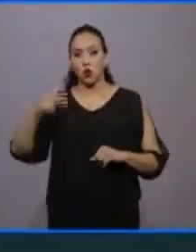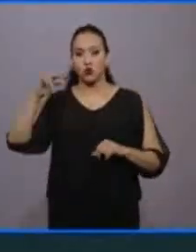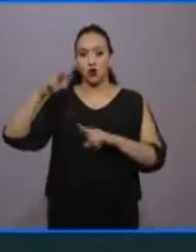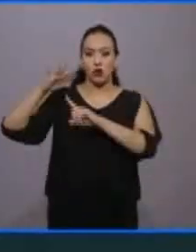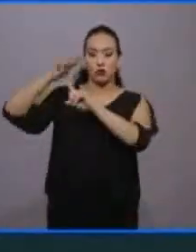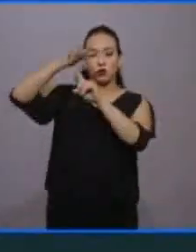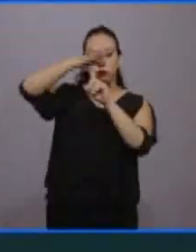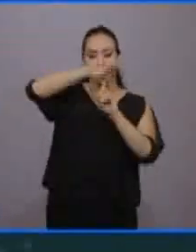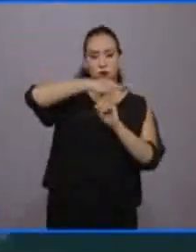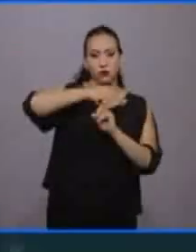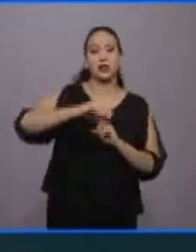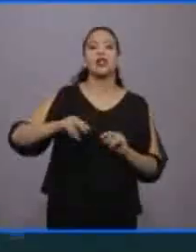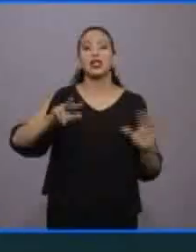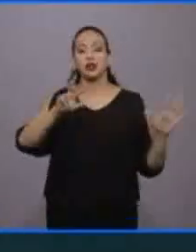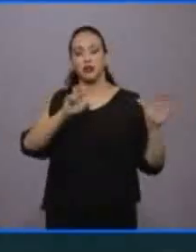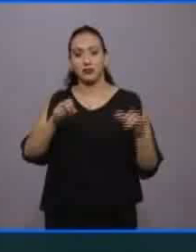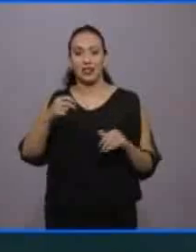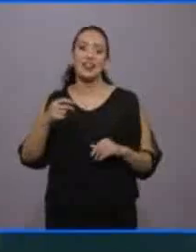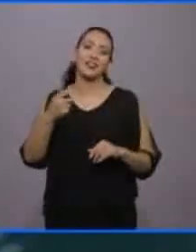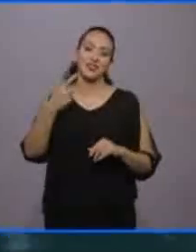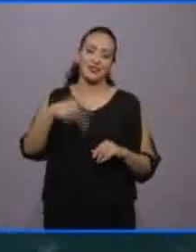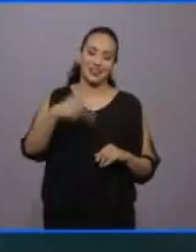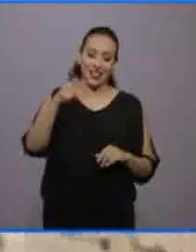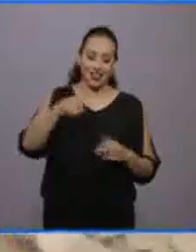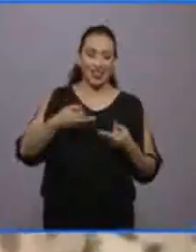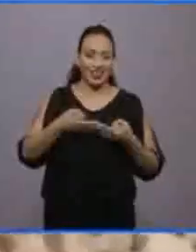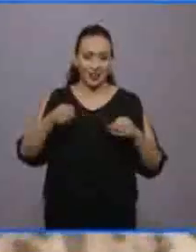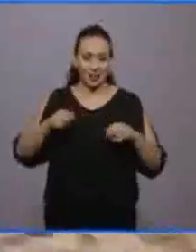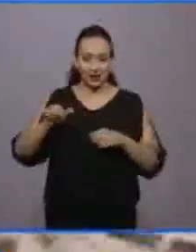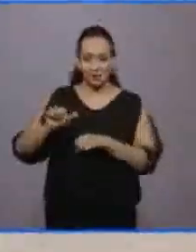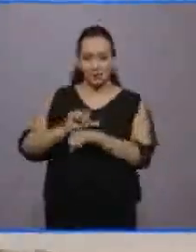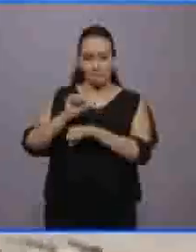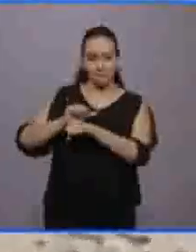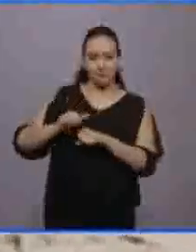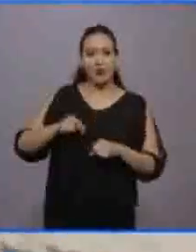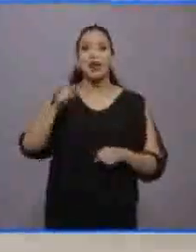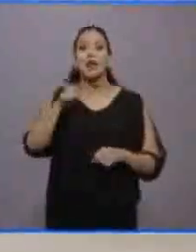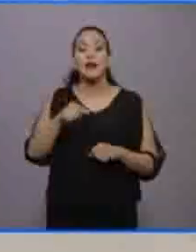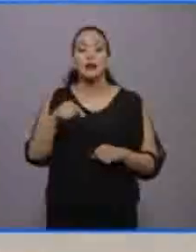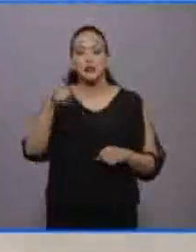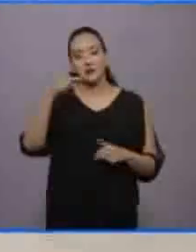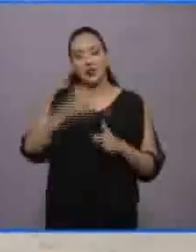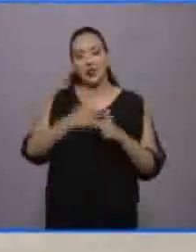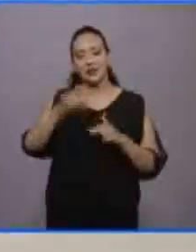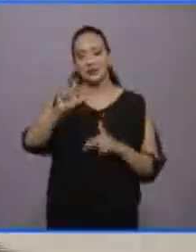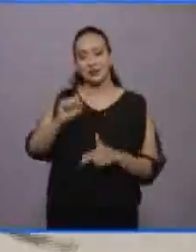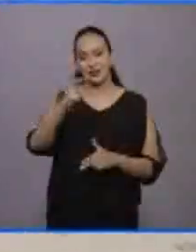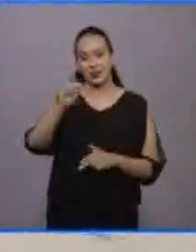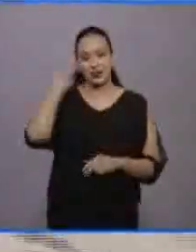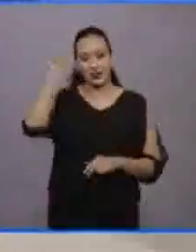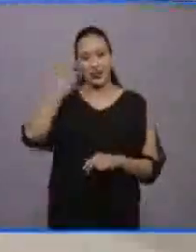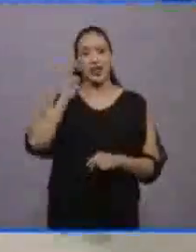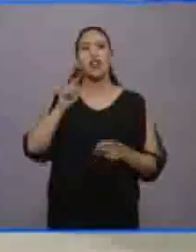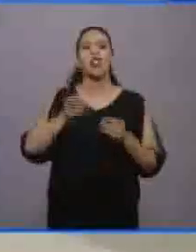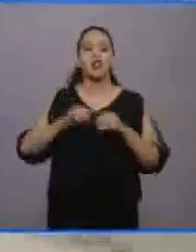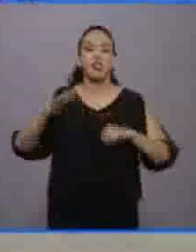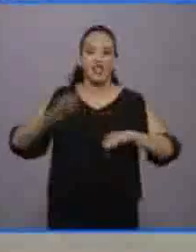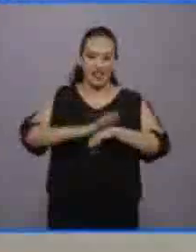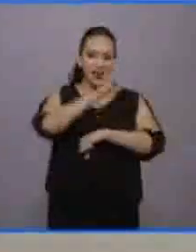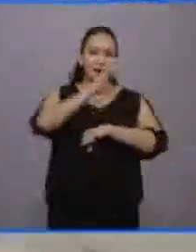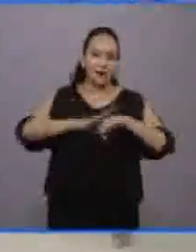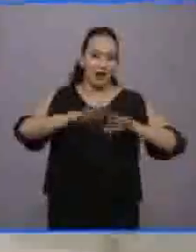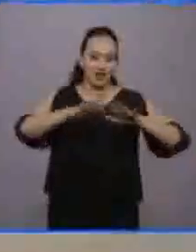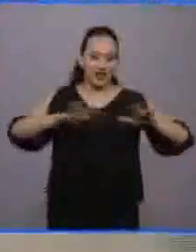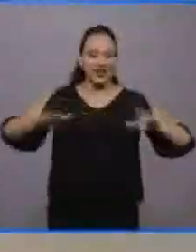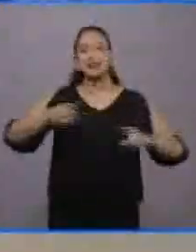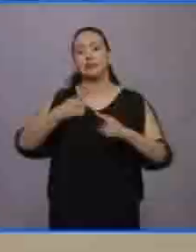y 208 terrestres. Este operativo estará vigente hasta el 27 de abril en las playas de mayor afluencia